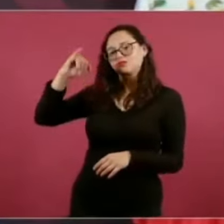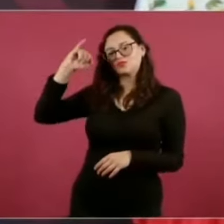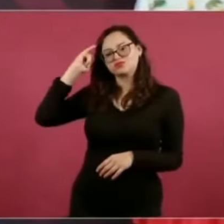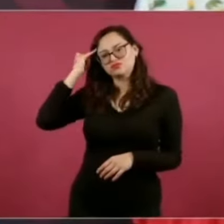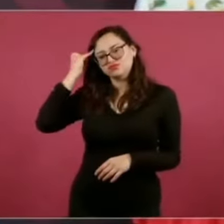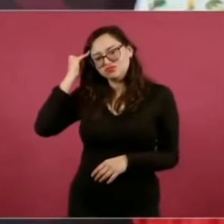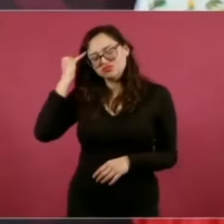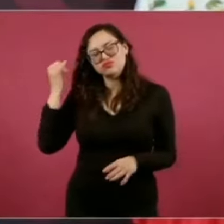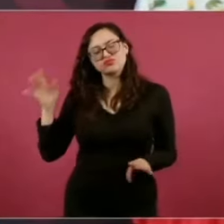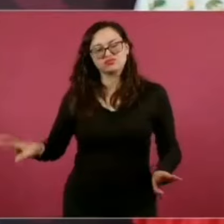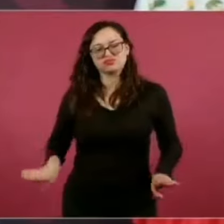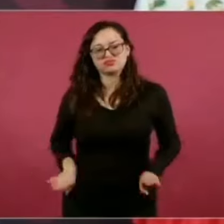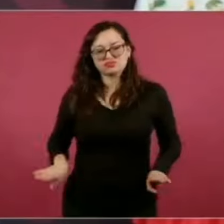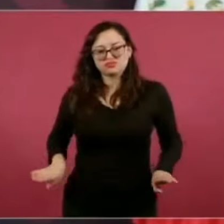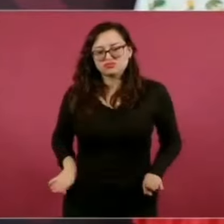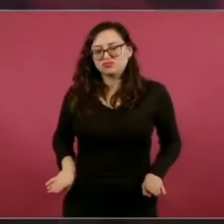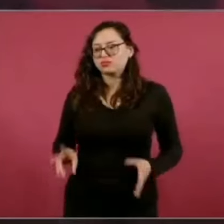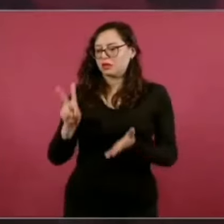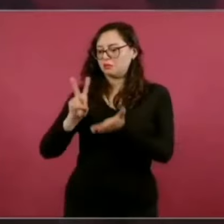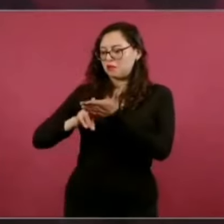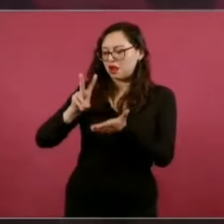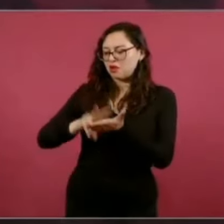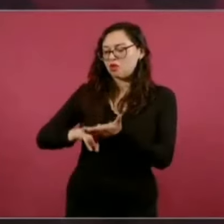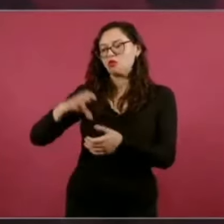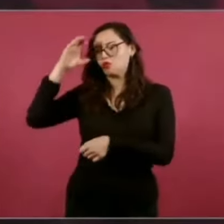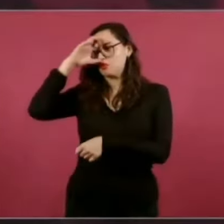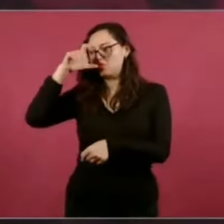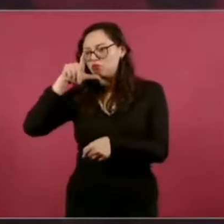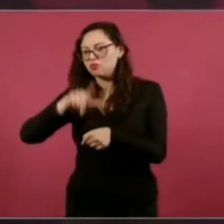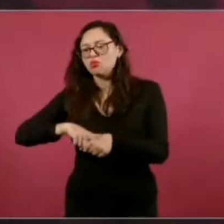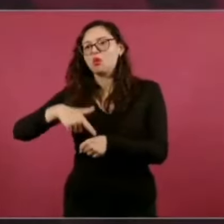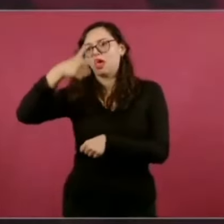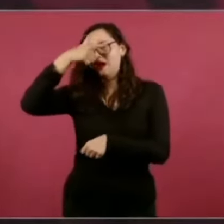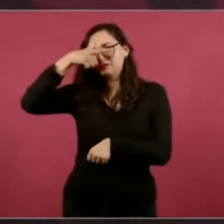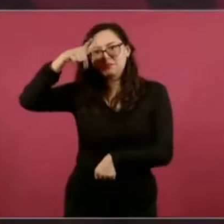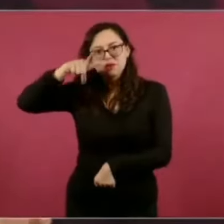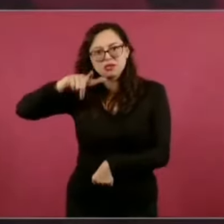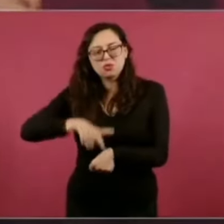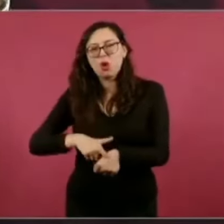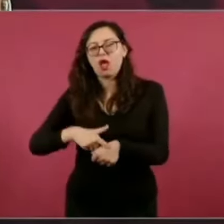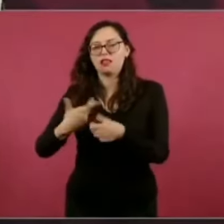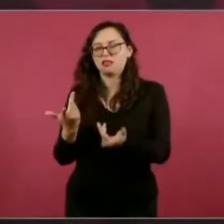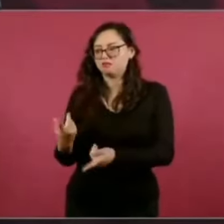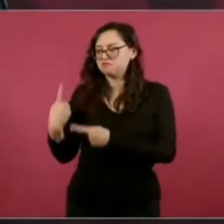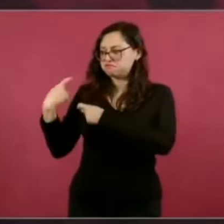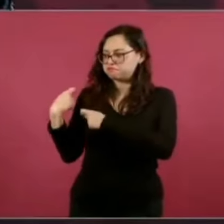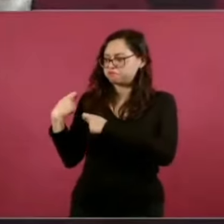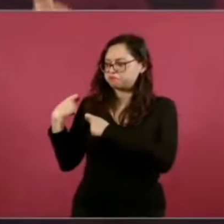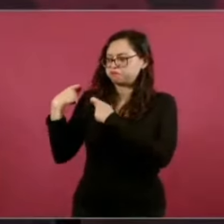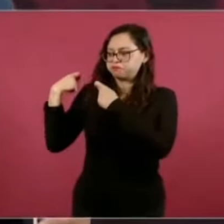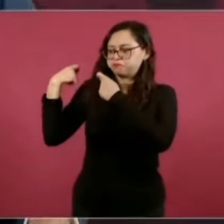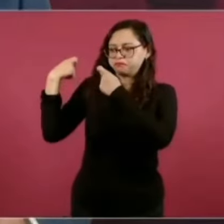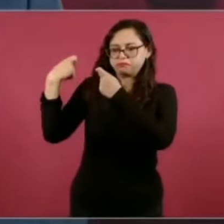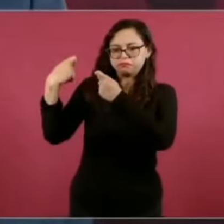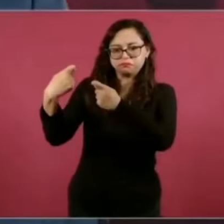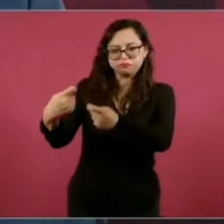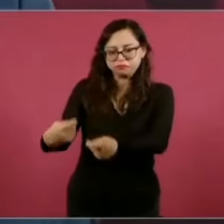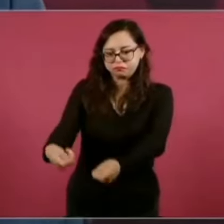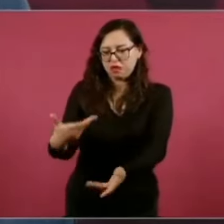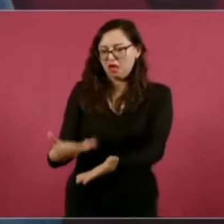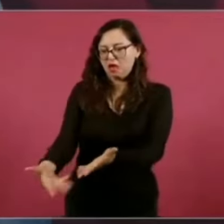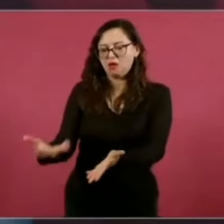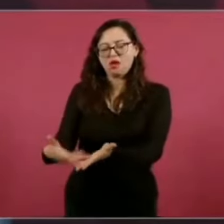valores culturales, morales, espirituales, y eso es lo